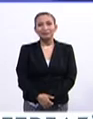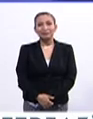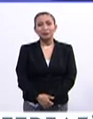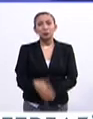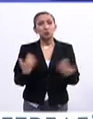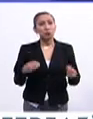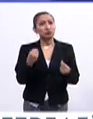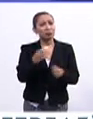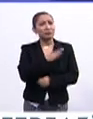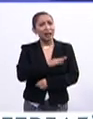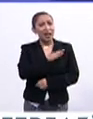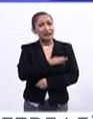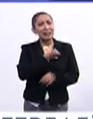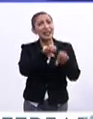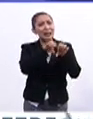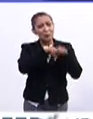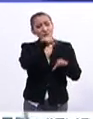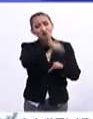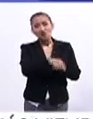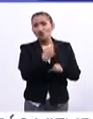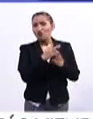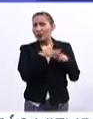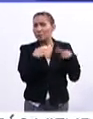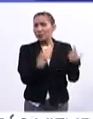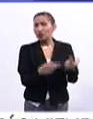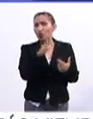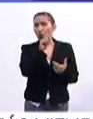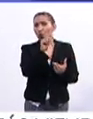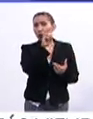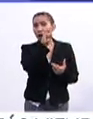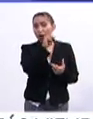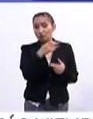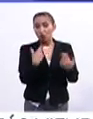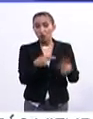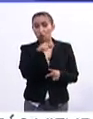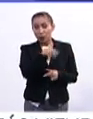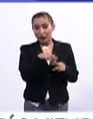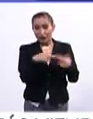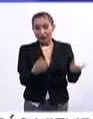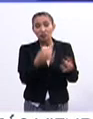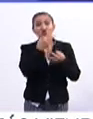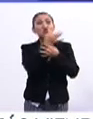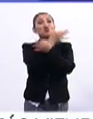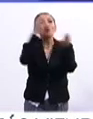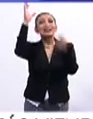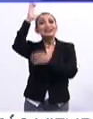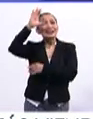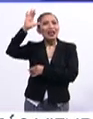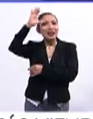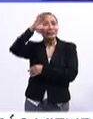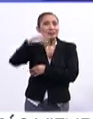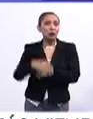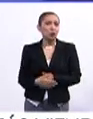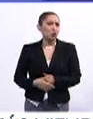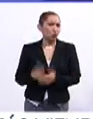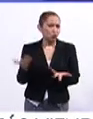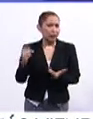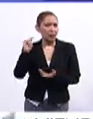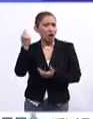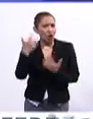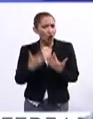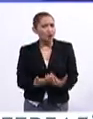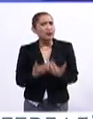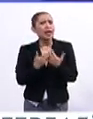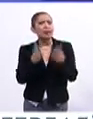Bueno, pues muchas felicidades al equipo de esta gran revista de la UNAM. Como ves, esta revista de divulgación científica y de tecnología, en